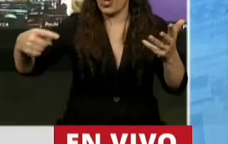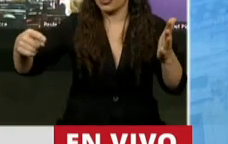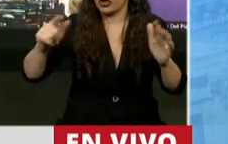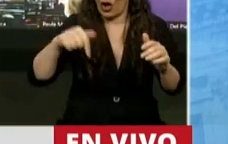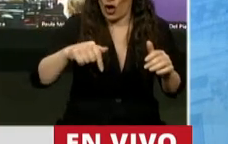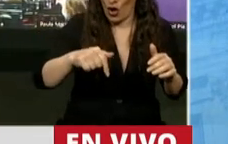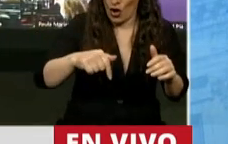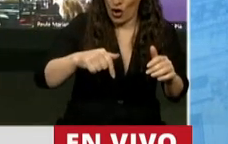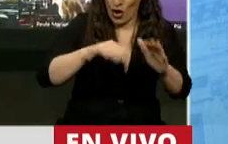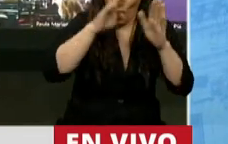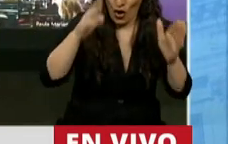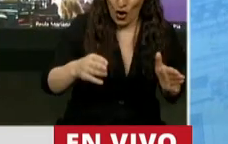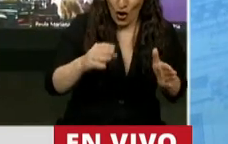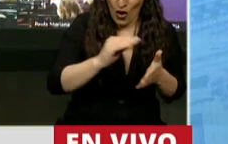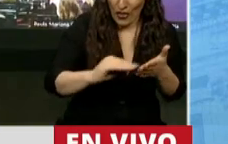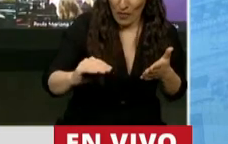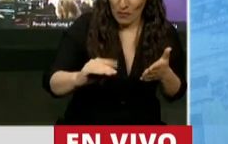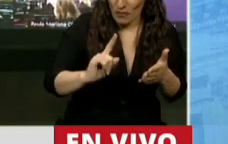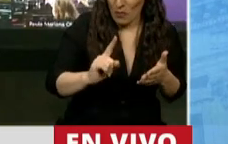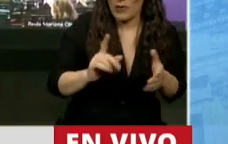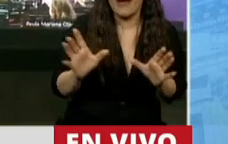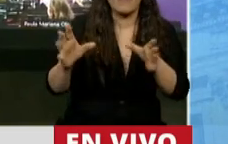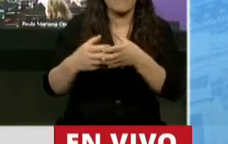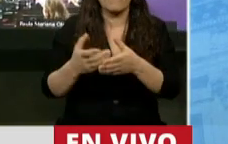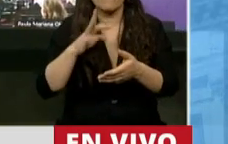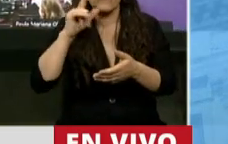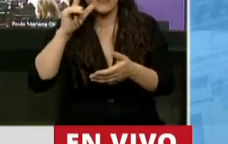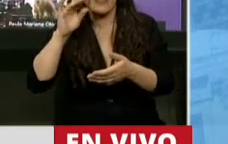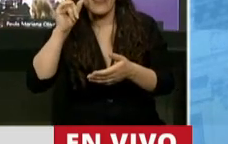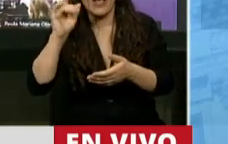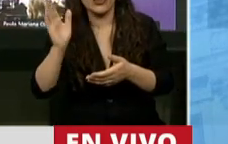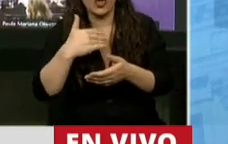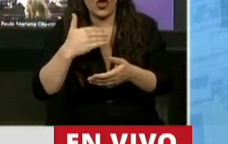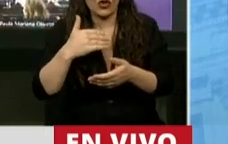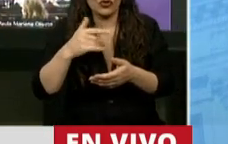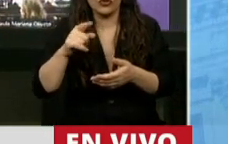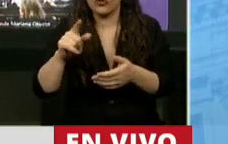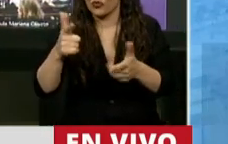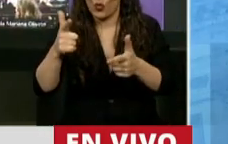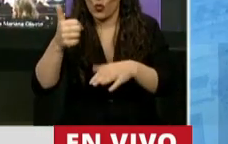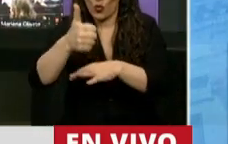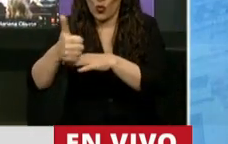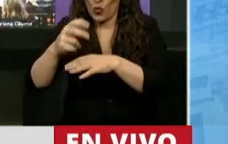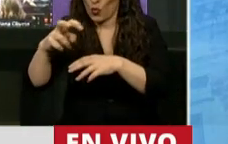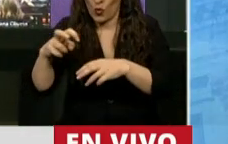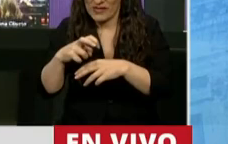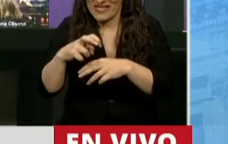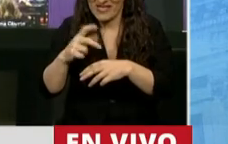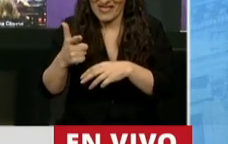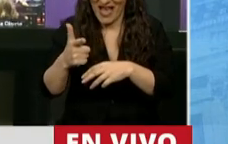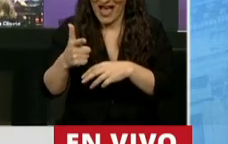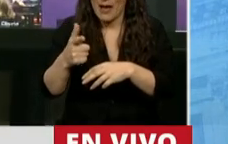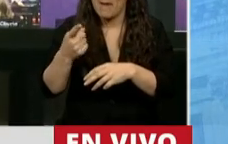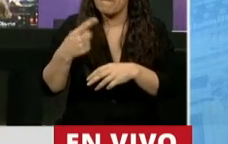este recinto, porque los diputados y diputadas del Frente de Todos no están hoy acá, pero cuando uno encuentra esos